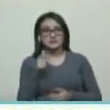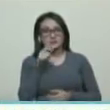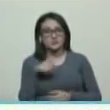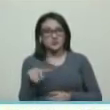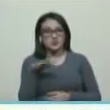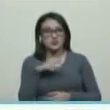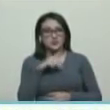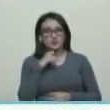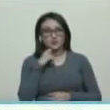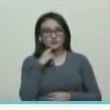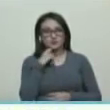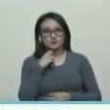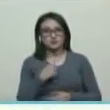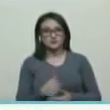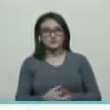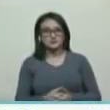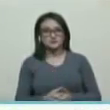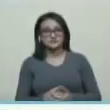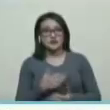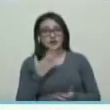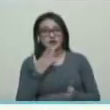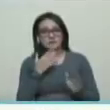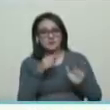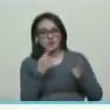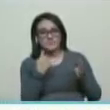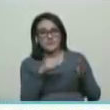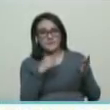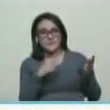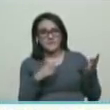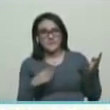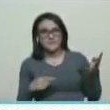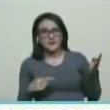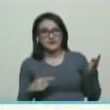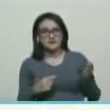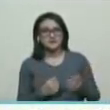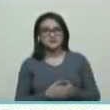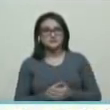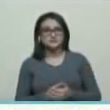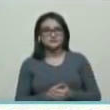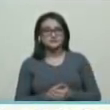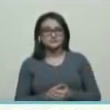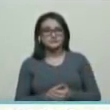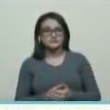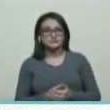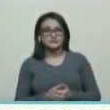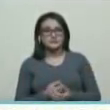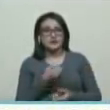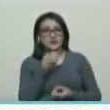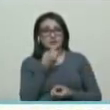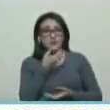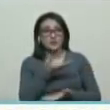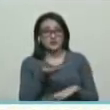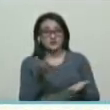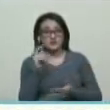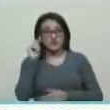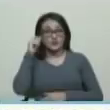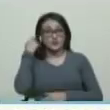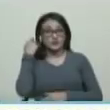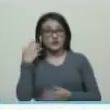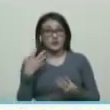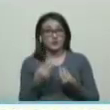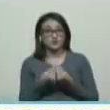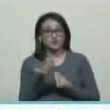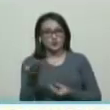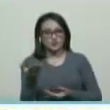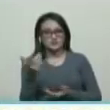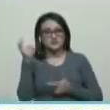ruso. Ejemplos puntuales que hoy es bonito recordarlos junto al comandante